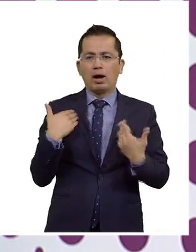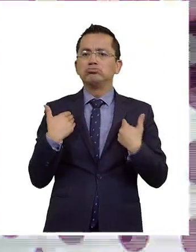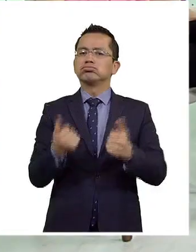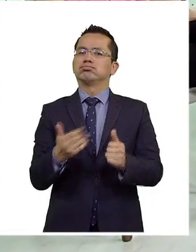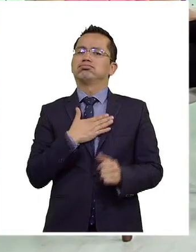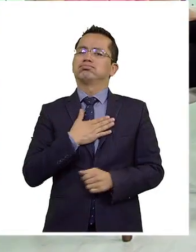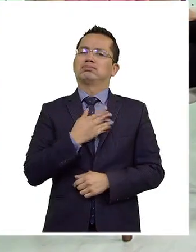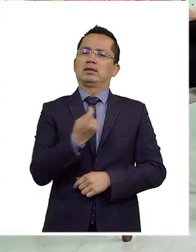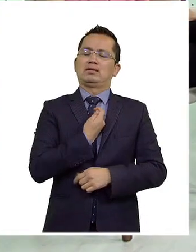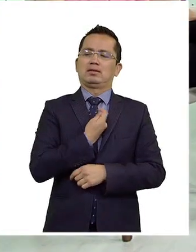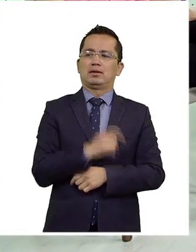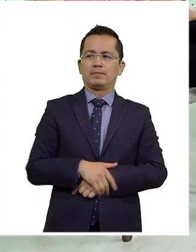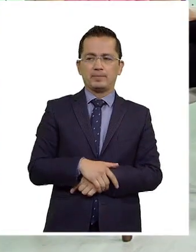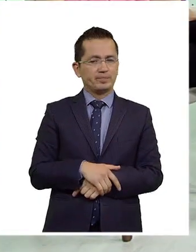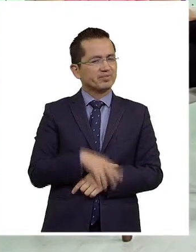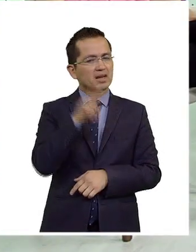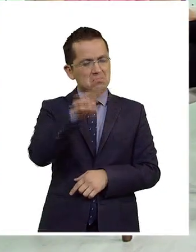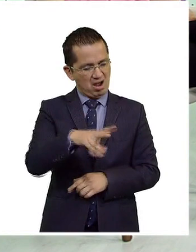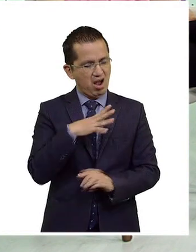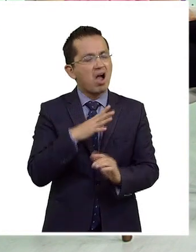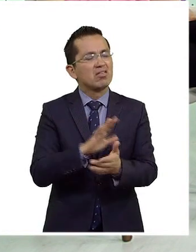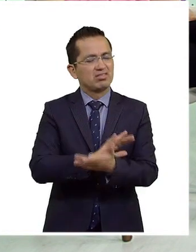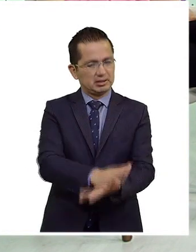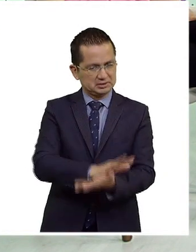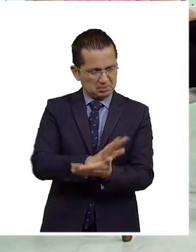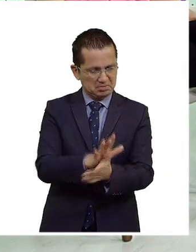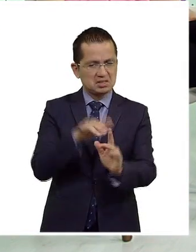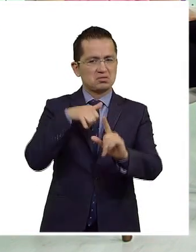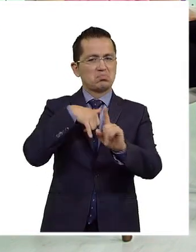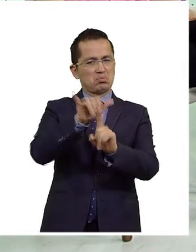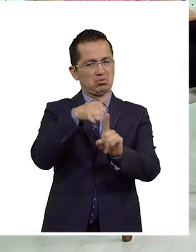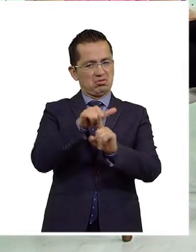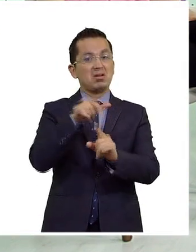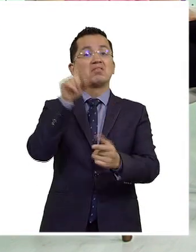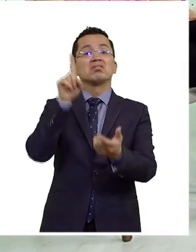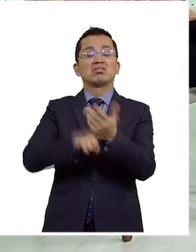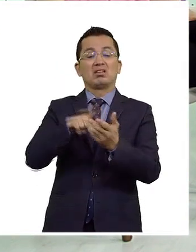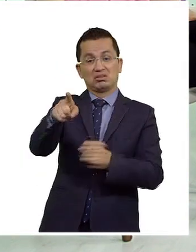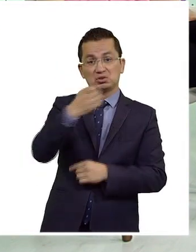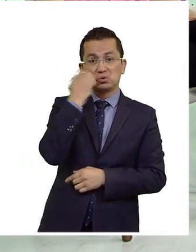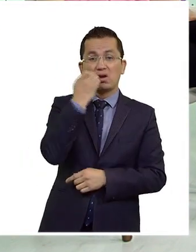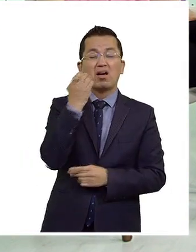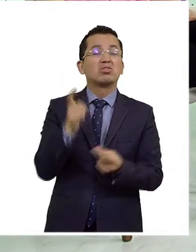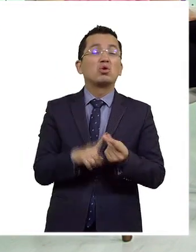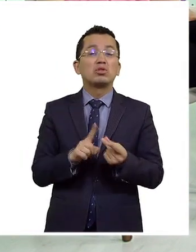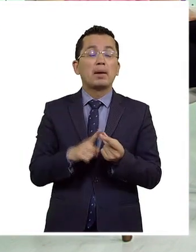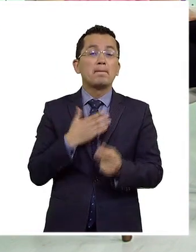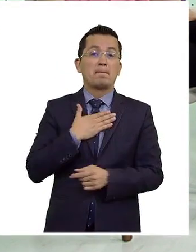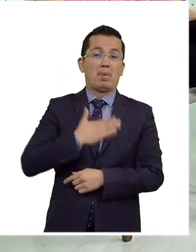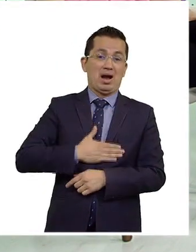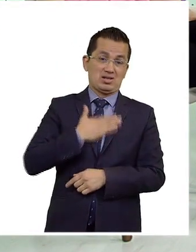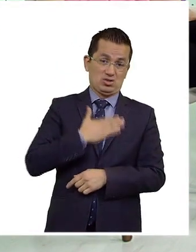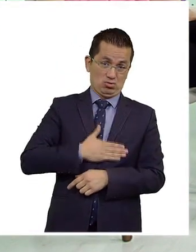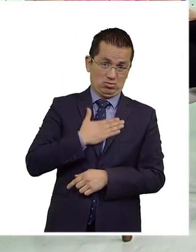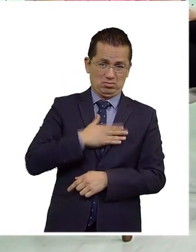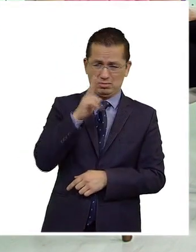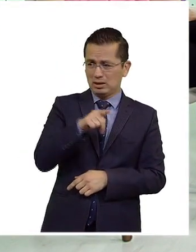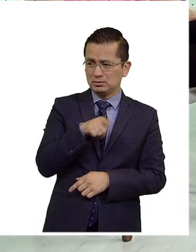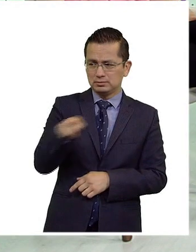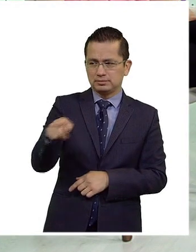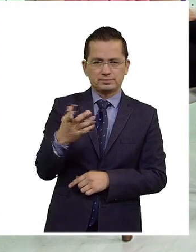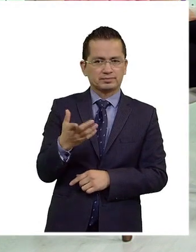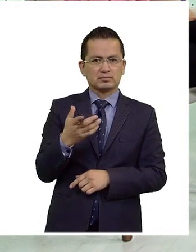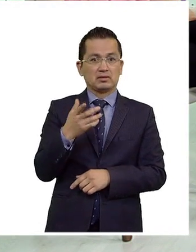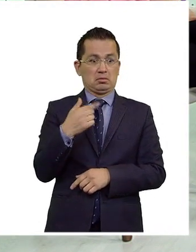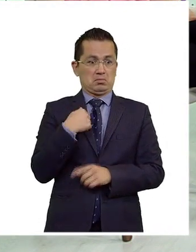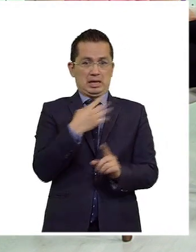si la discriminación, el bullying está a la orden del día en los baños, por ejemplo, mi hijo no va al baño. No va al baño,